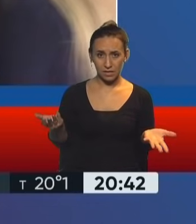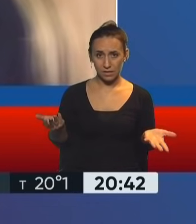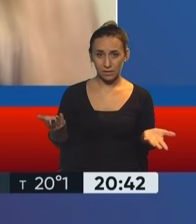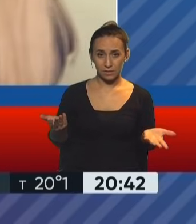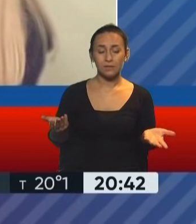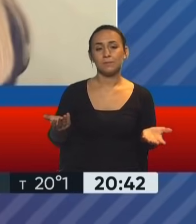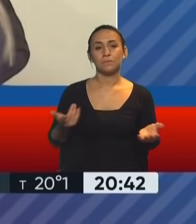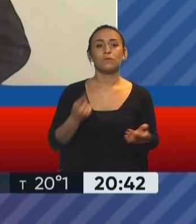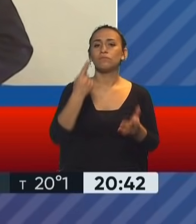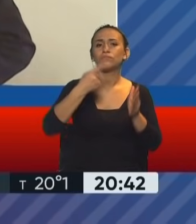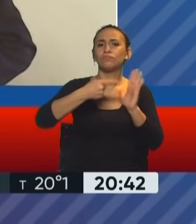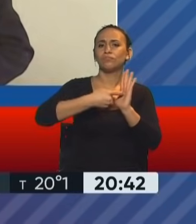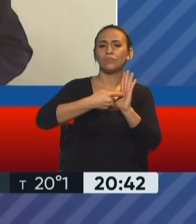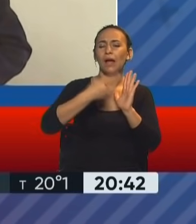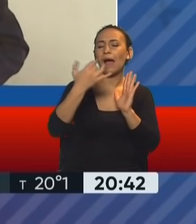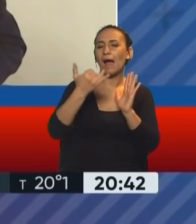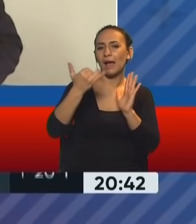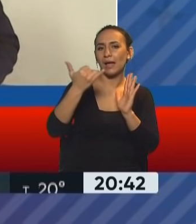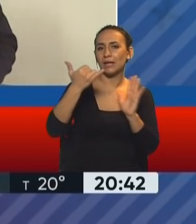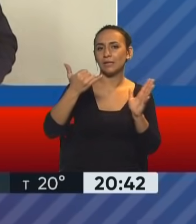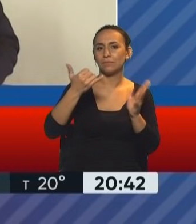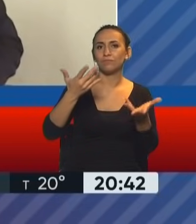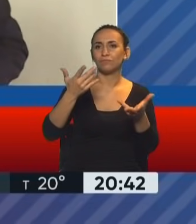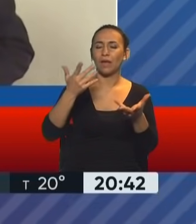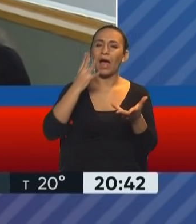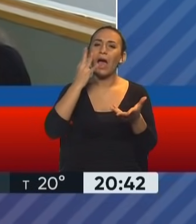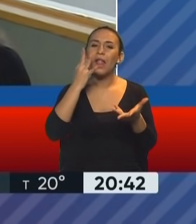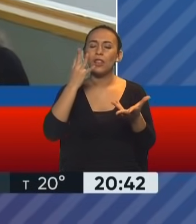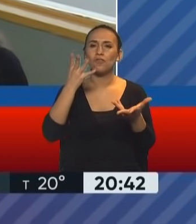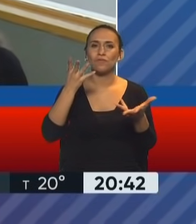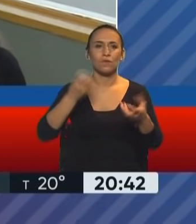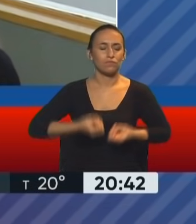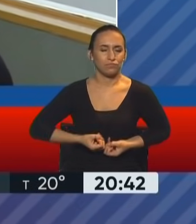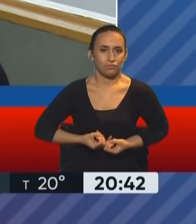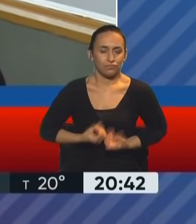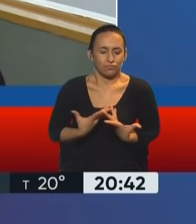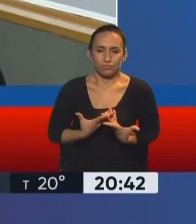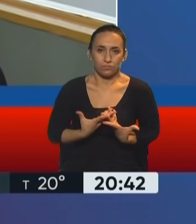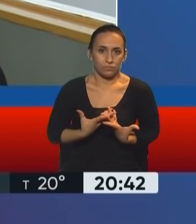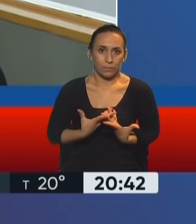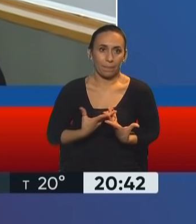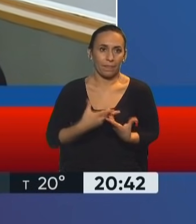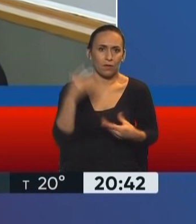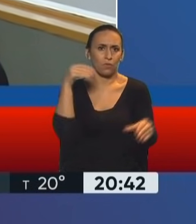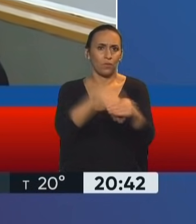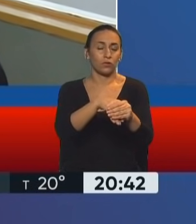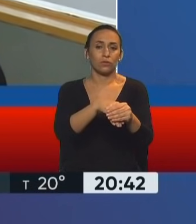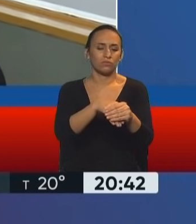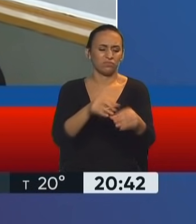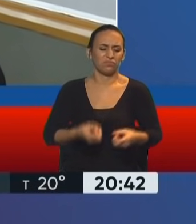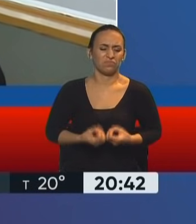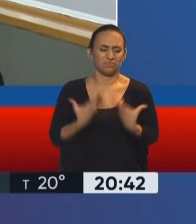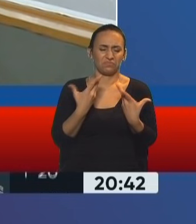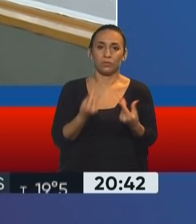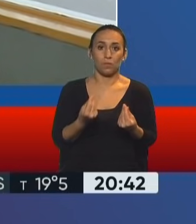que la gente, hay un impulsor para el voto que es el enojo. Sí. Y hay